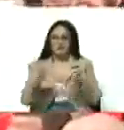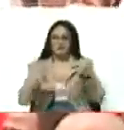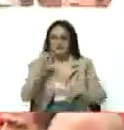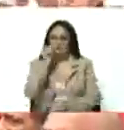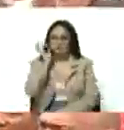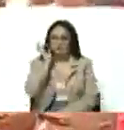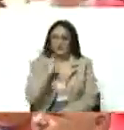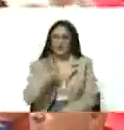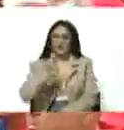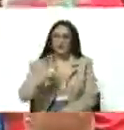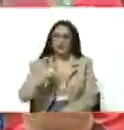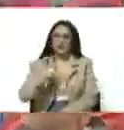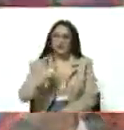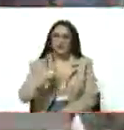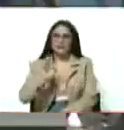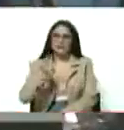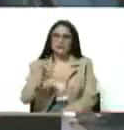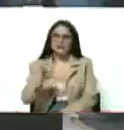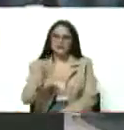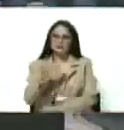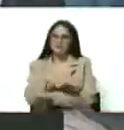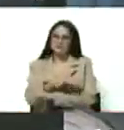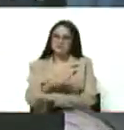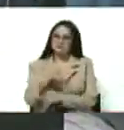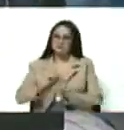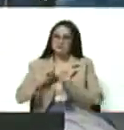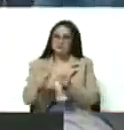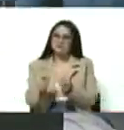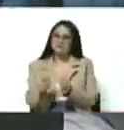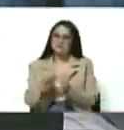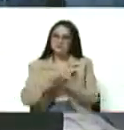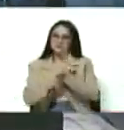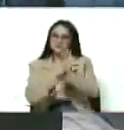a los compañeros de la UVC y de las calles, aquí queremos entregarle de manera